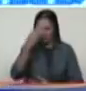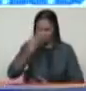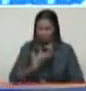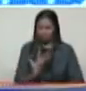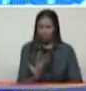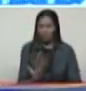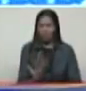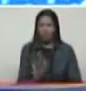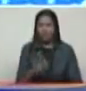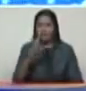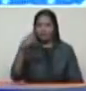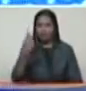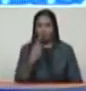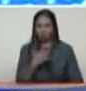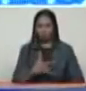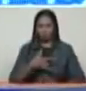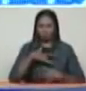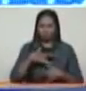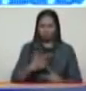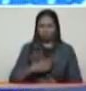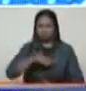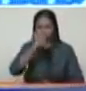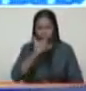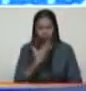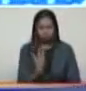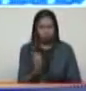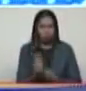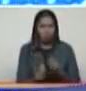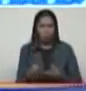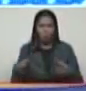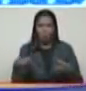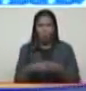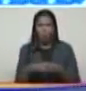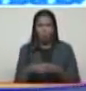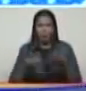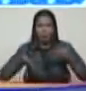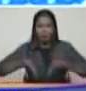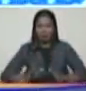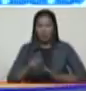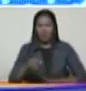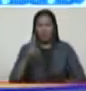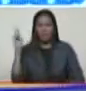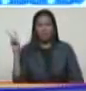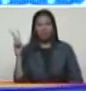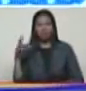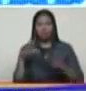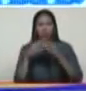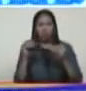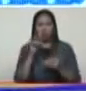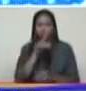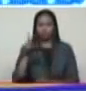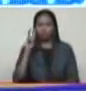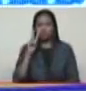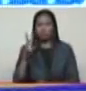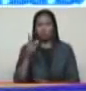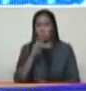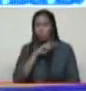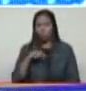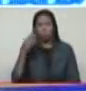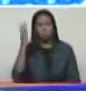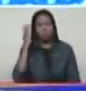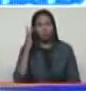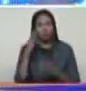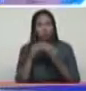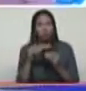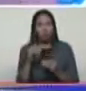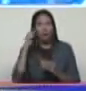una actitud indigna de este puñado de fascistas que nacieron en Venezuela. Están todos identificados. Tenemos los videos de